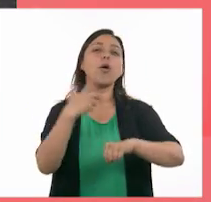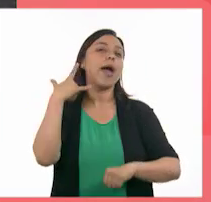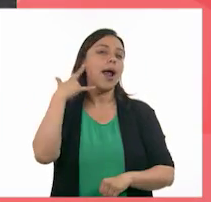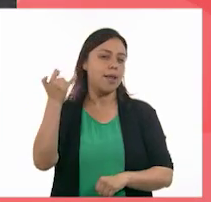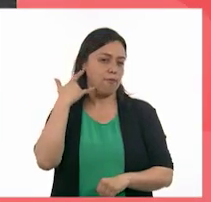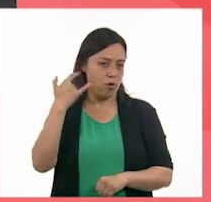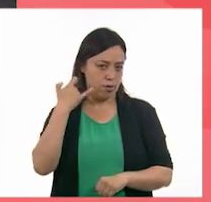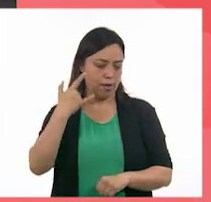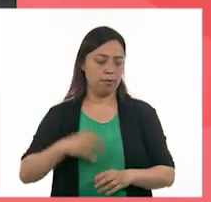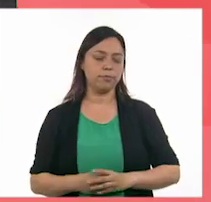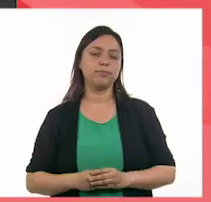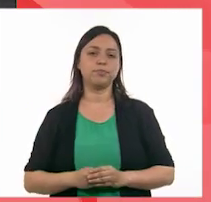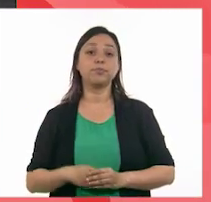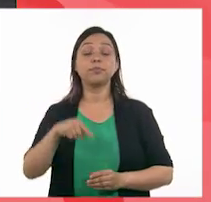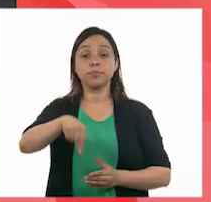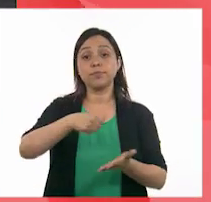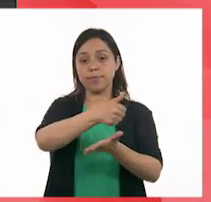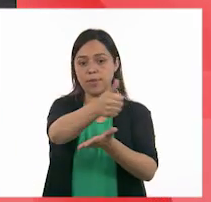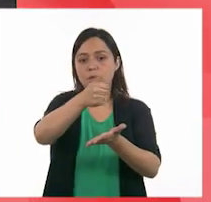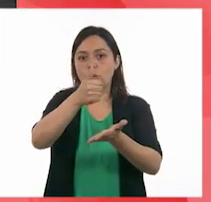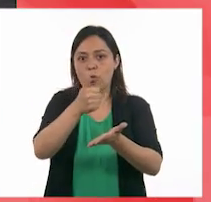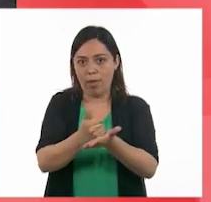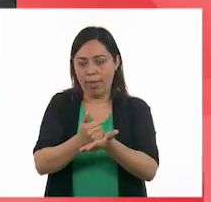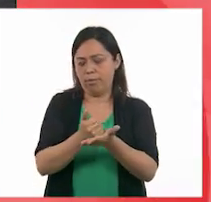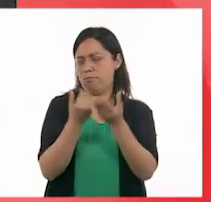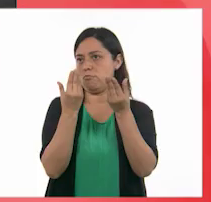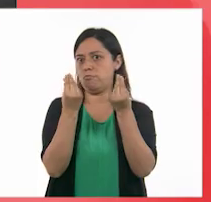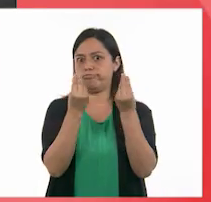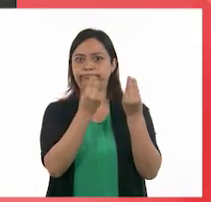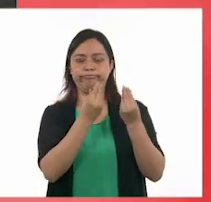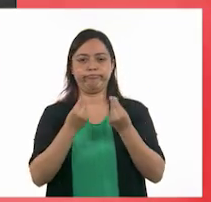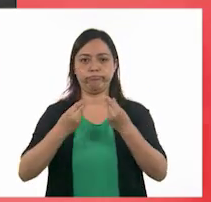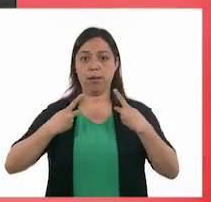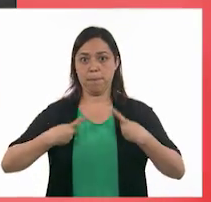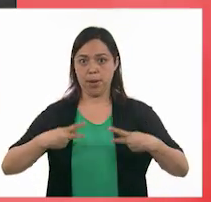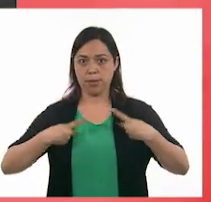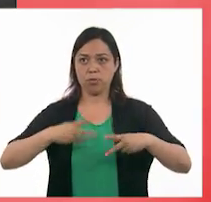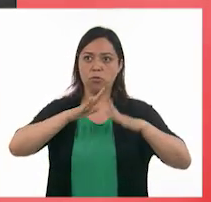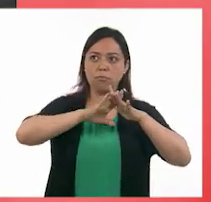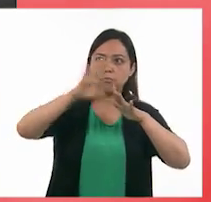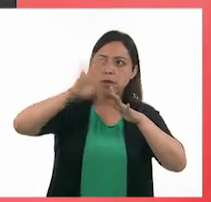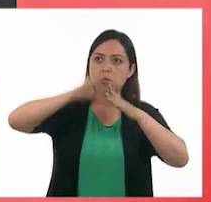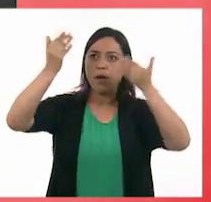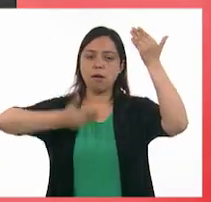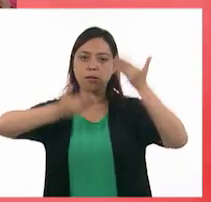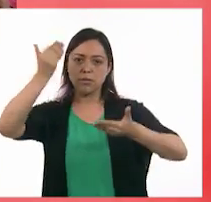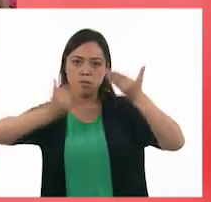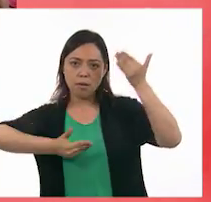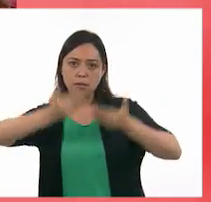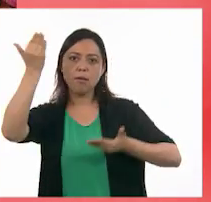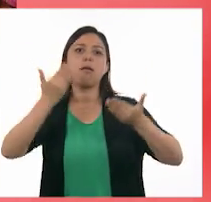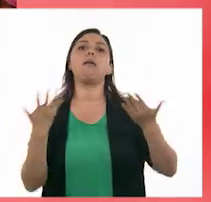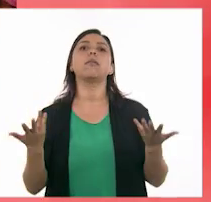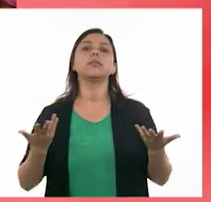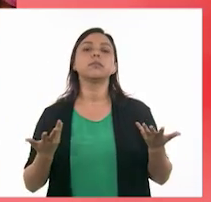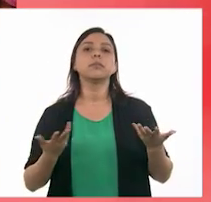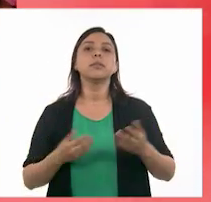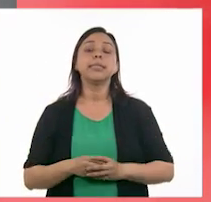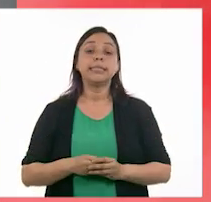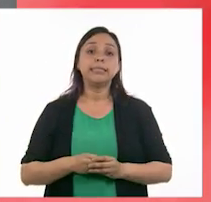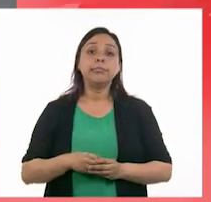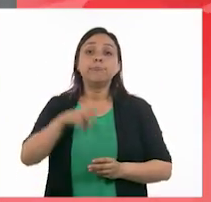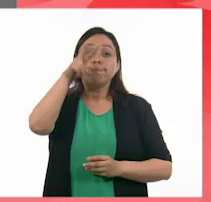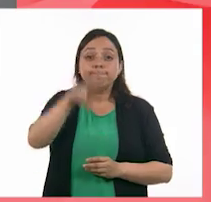es una ciudad que alberga migrantes que llegan, y que finalmente creo que hay